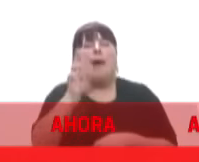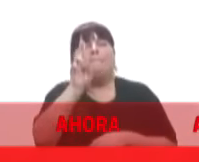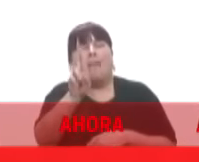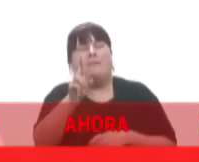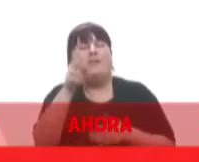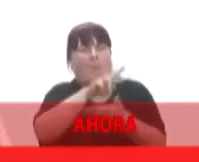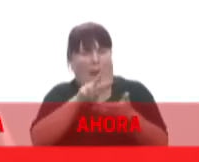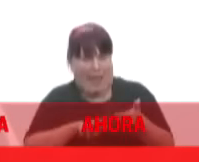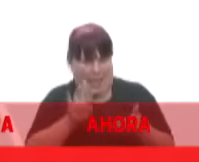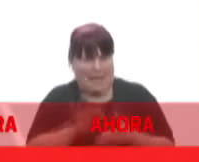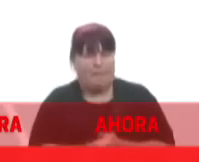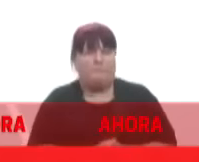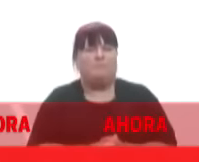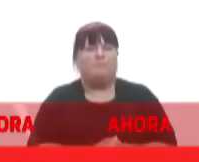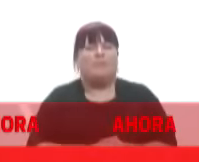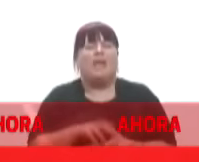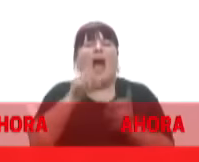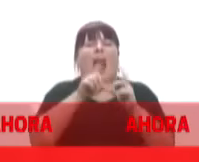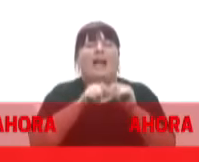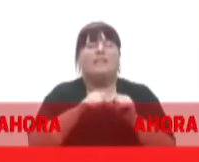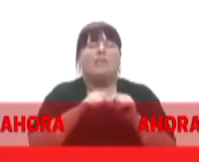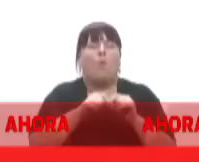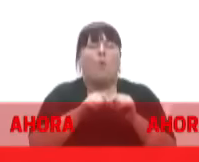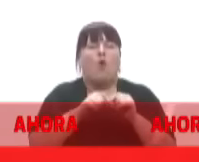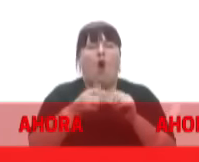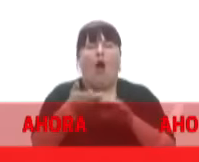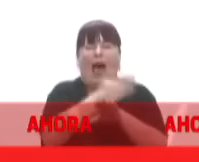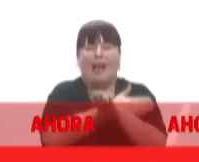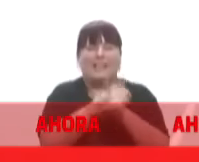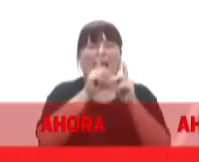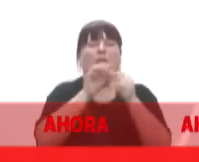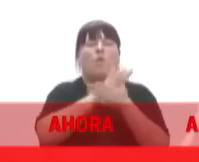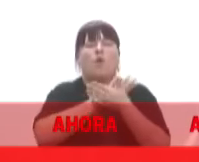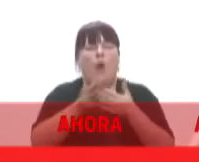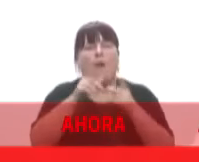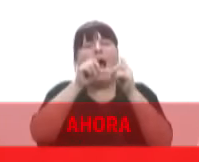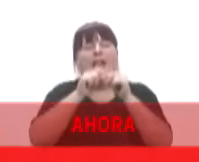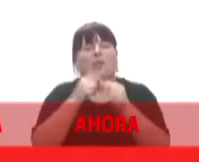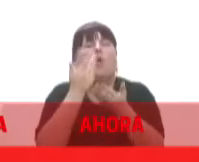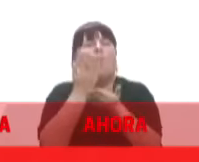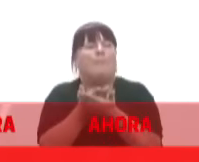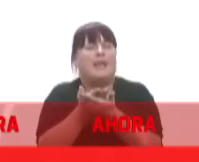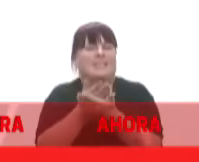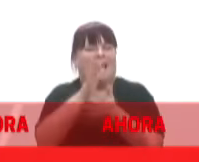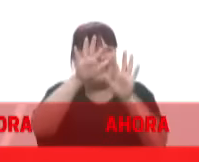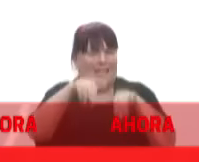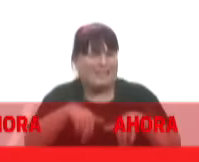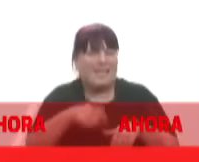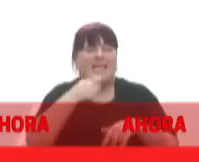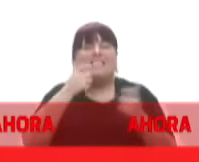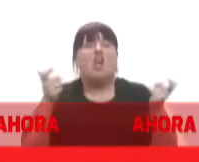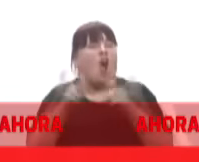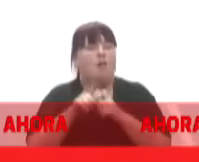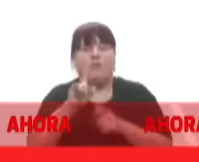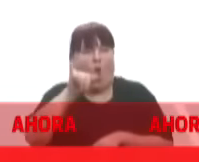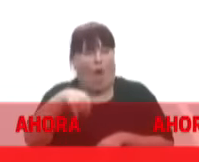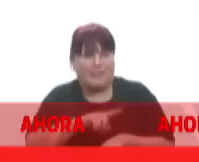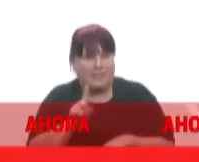leer, presidente, de que si habla del artículo anterior, el nuevo artículo o artículos se presentan escritos, si la comisión no lo